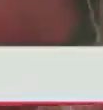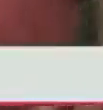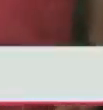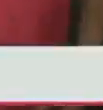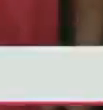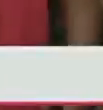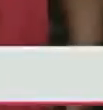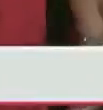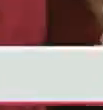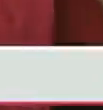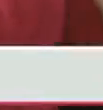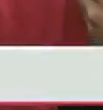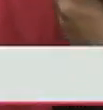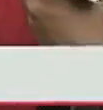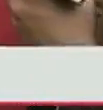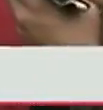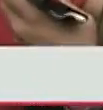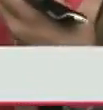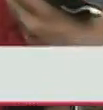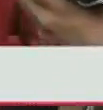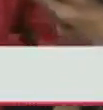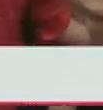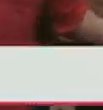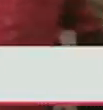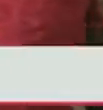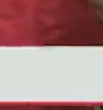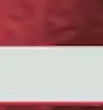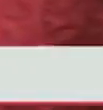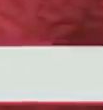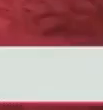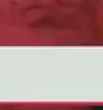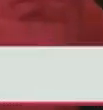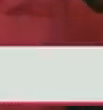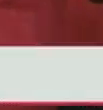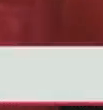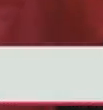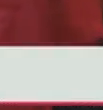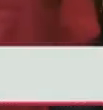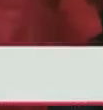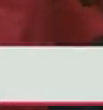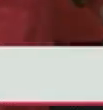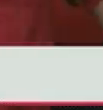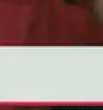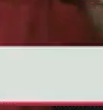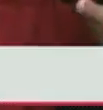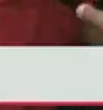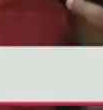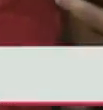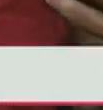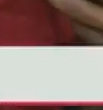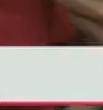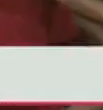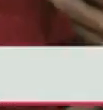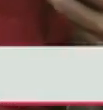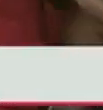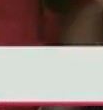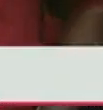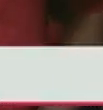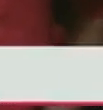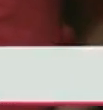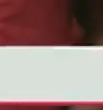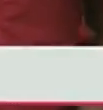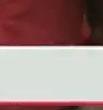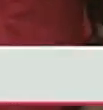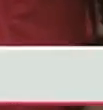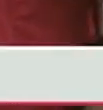constituyentista y primer vicepresidente del Partido Socialista Unido de Venezuela, para que nos comente, bueno, cómo ha transcurrido este proceso y de qué manera